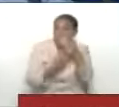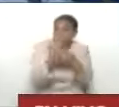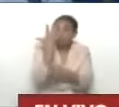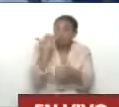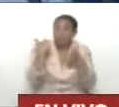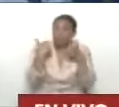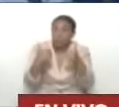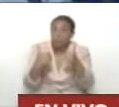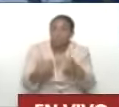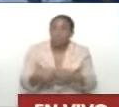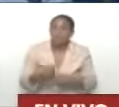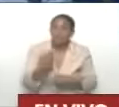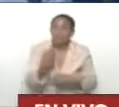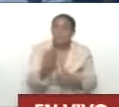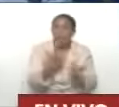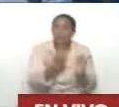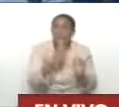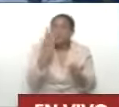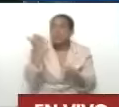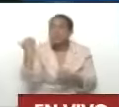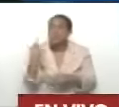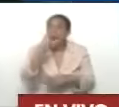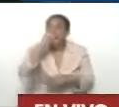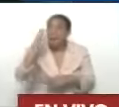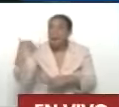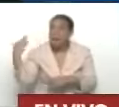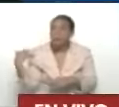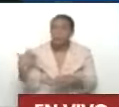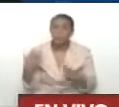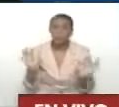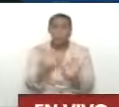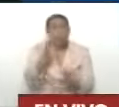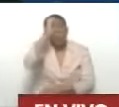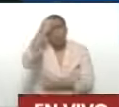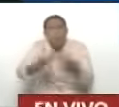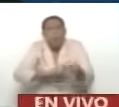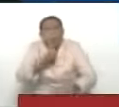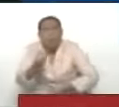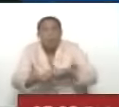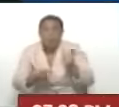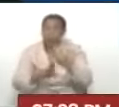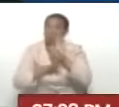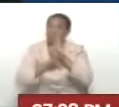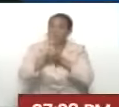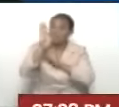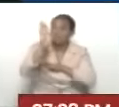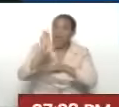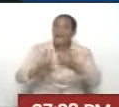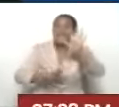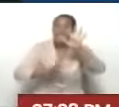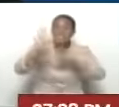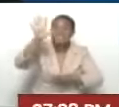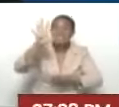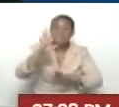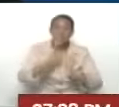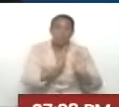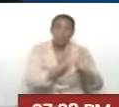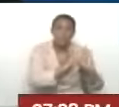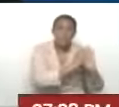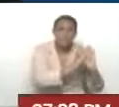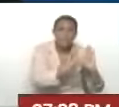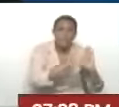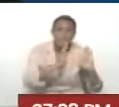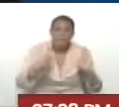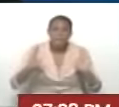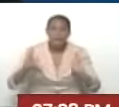de 11 trimestres que tenemos. Era impensable ver el crecimiento de 15 trimestres del Producto